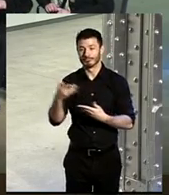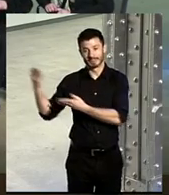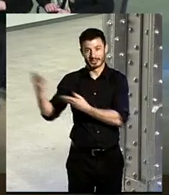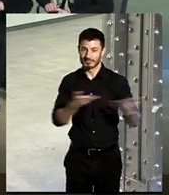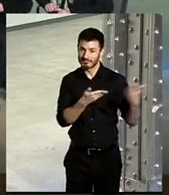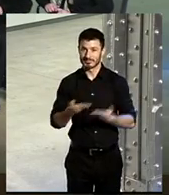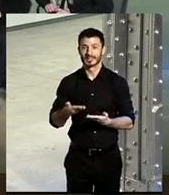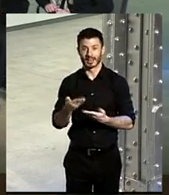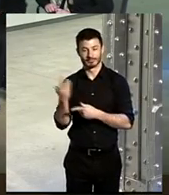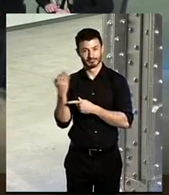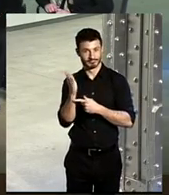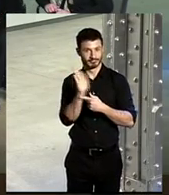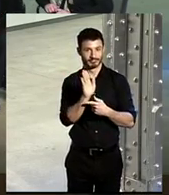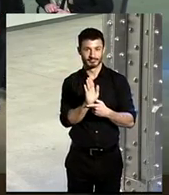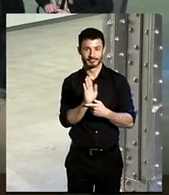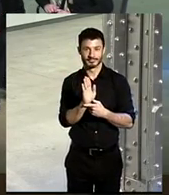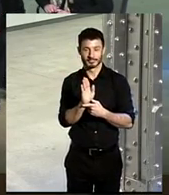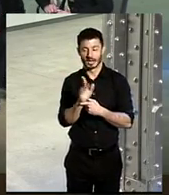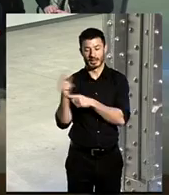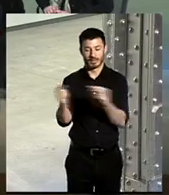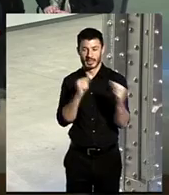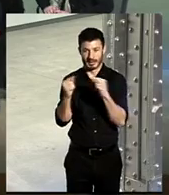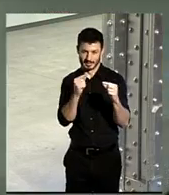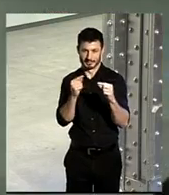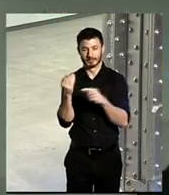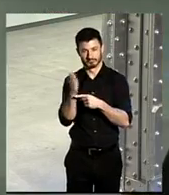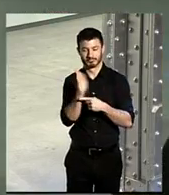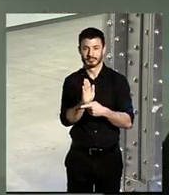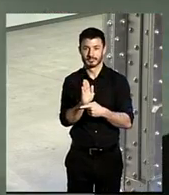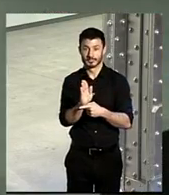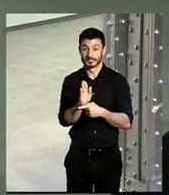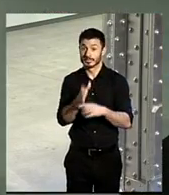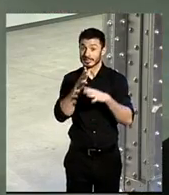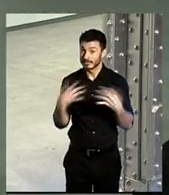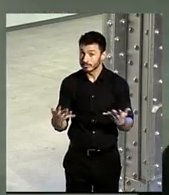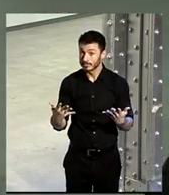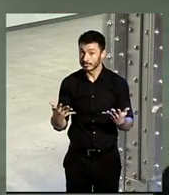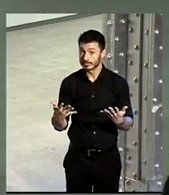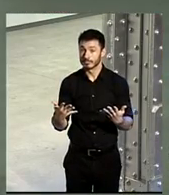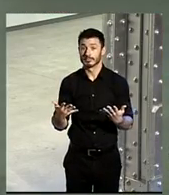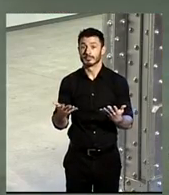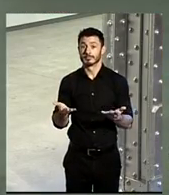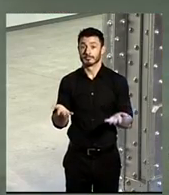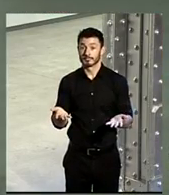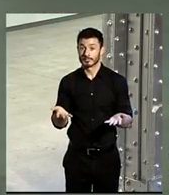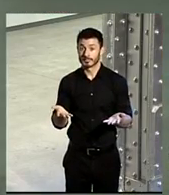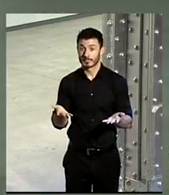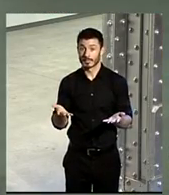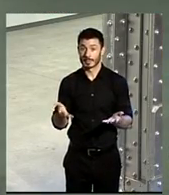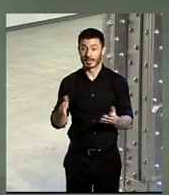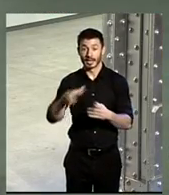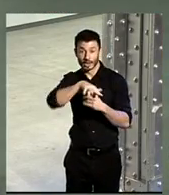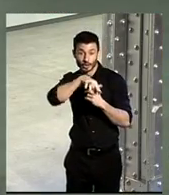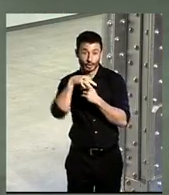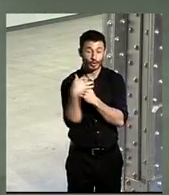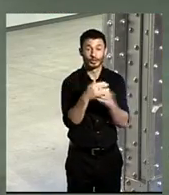según avance el debate, que a día de hoy y en el marco de la exposición de Julio